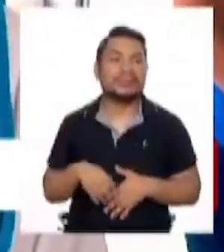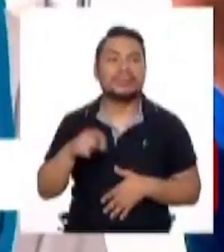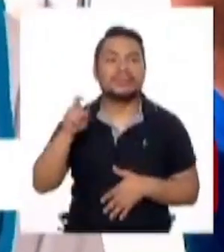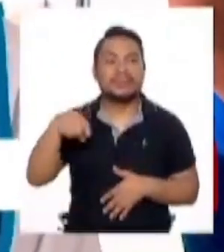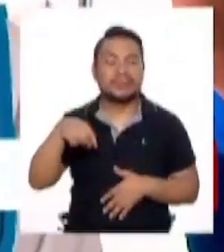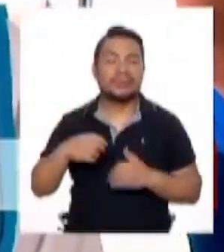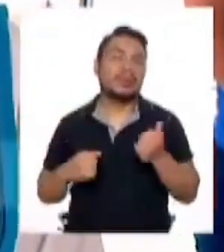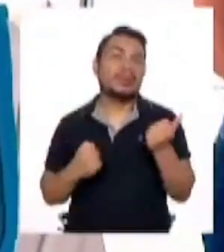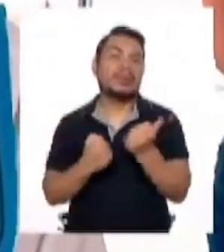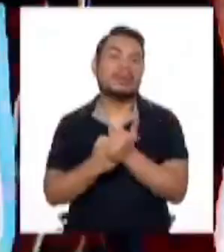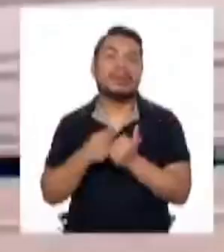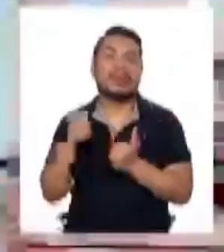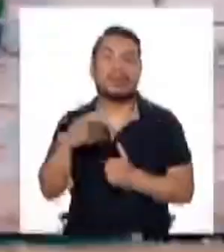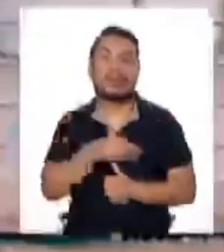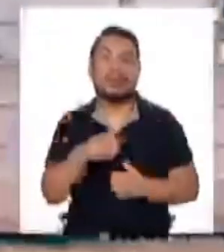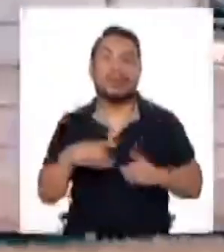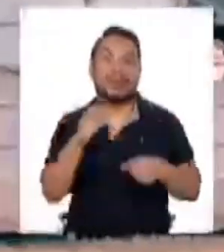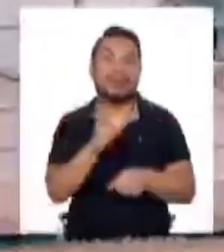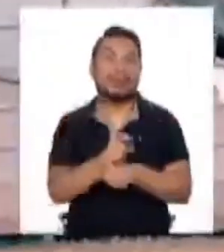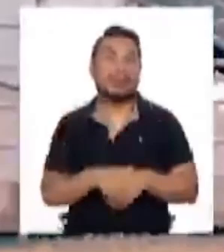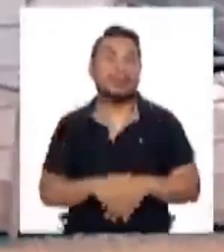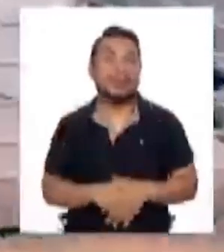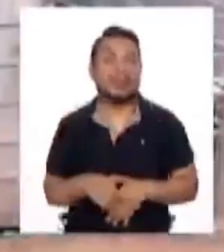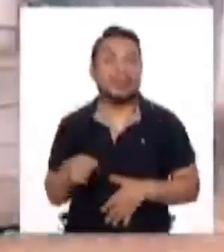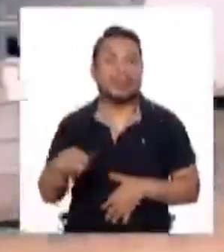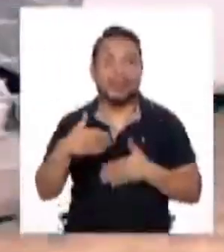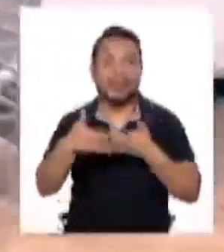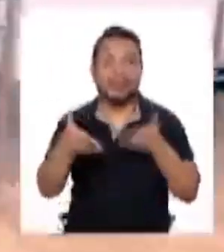Necesitamos el apoyo del Ministerio de Educación. Esta es secundaria.